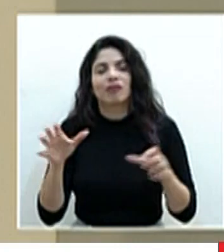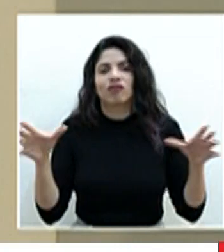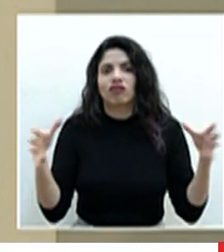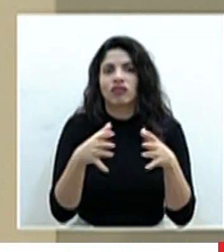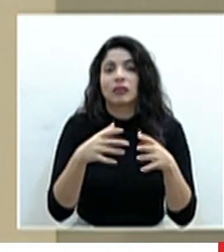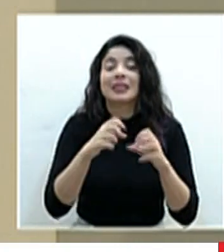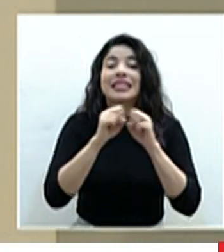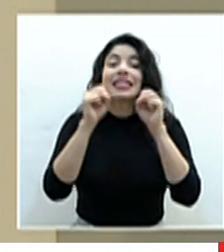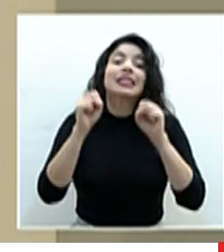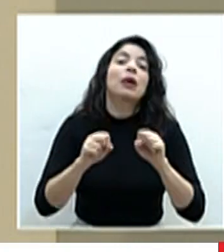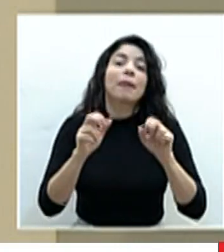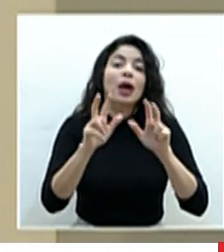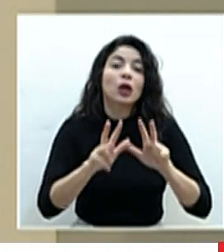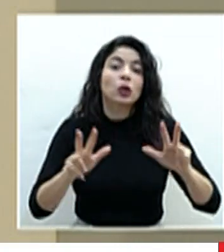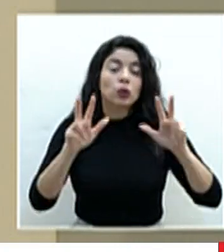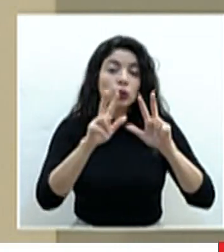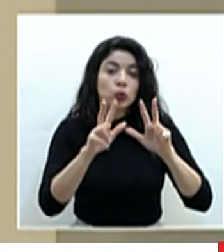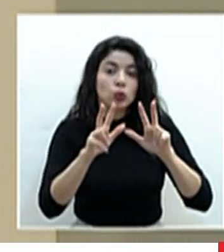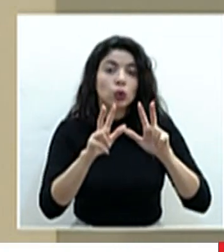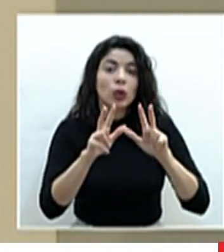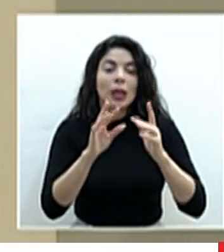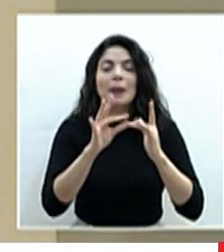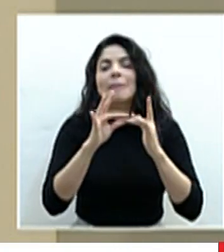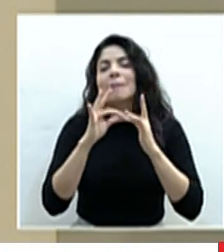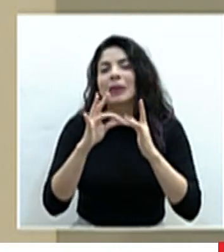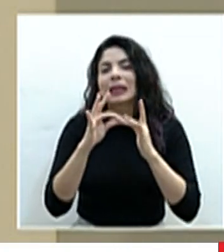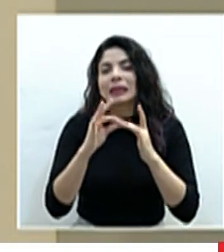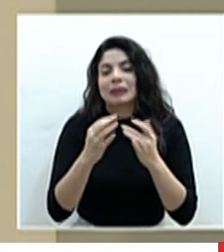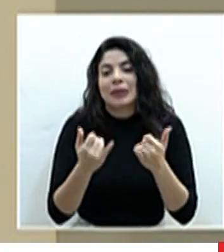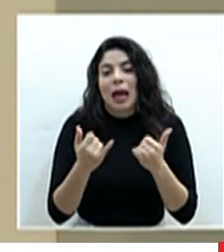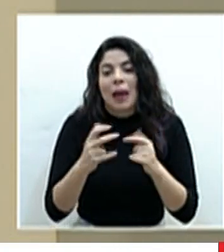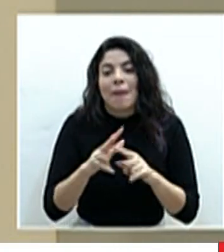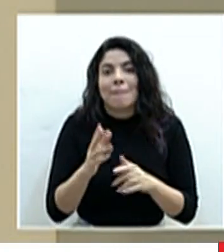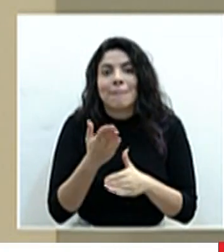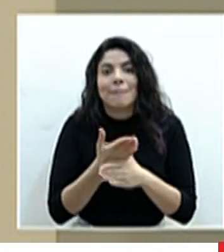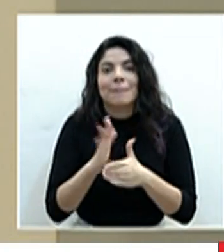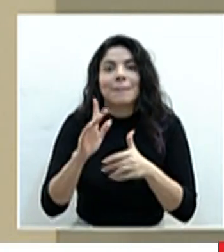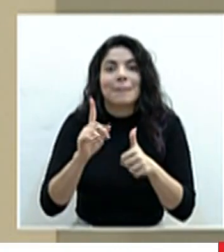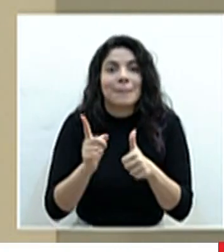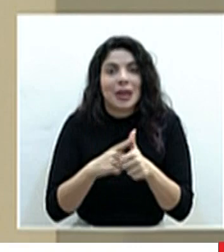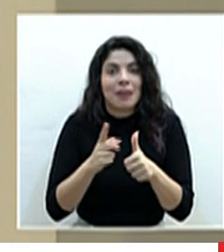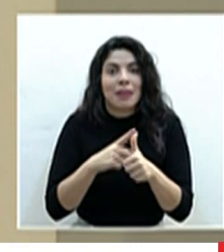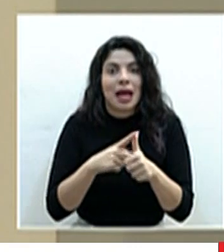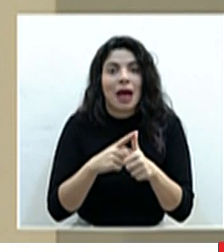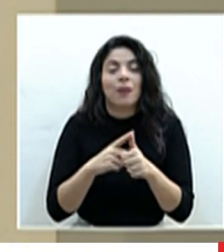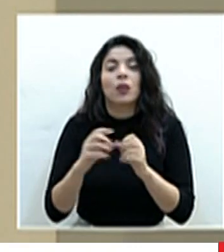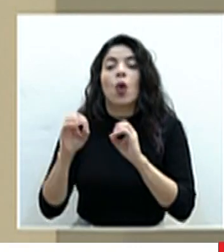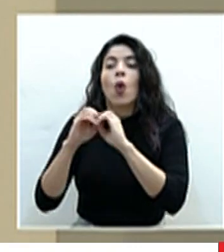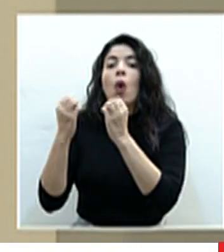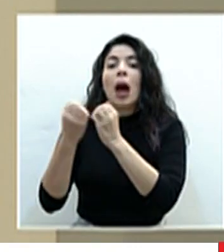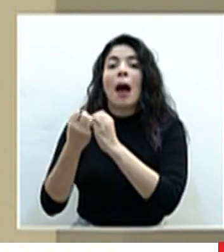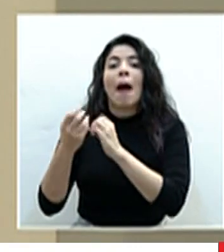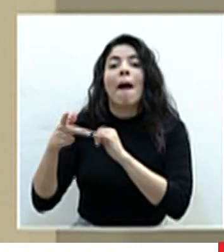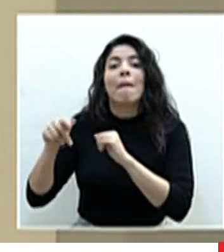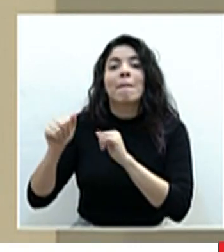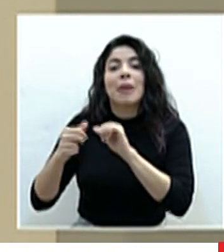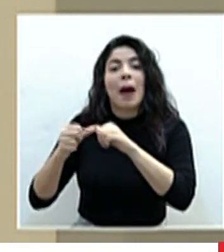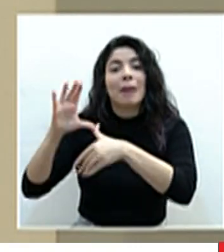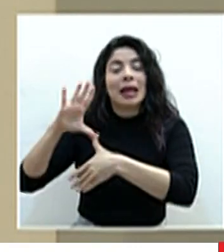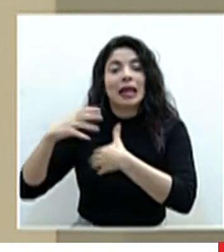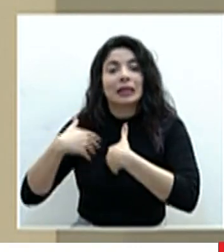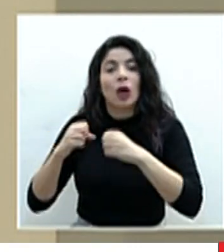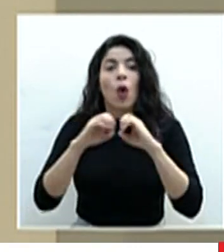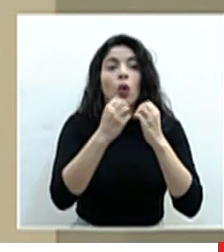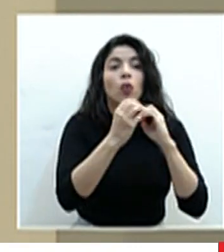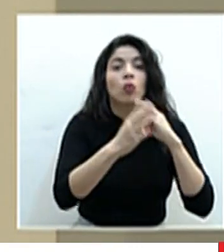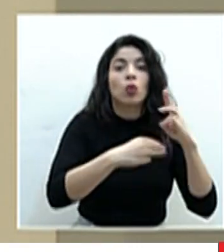sistema de las Naciones Unidas, a través, en particular, en esta fase inicial, la Organización Panamericana de la Salud, Organización Mundial de la